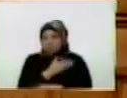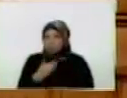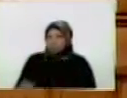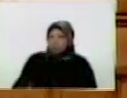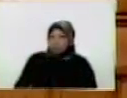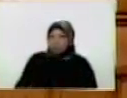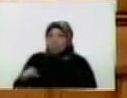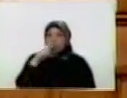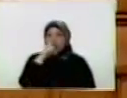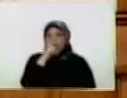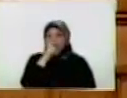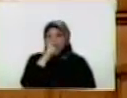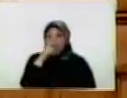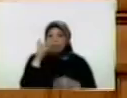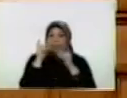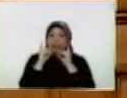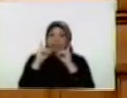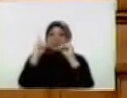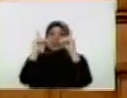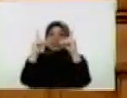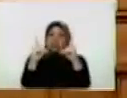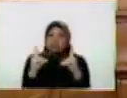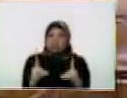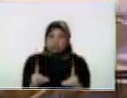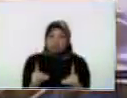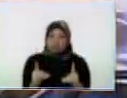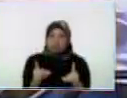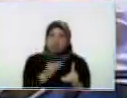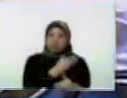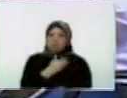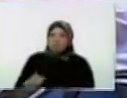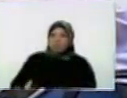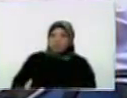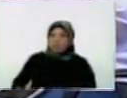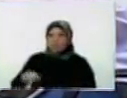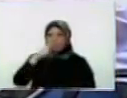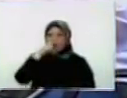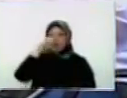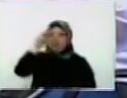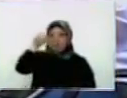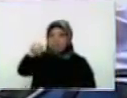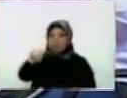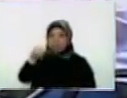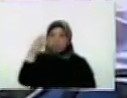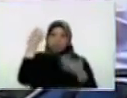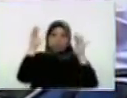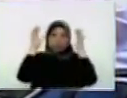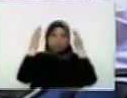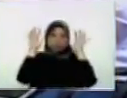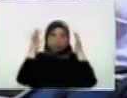donde el pueblo decidió que el presidente fuera Nicolás Maduro Moros.